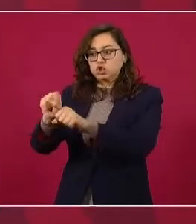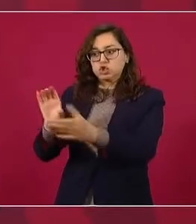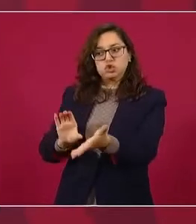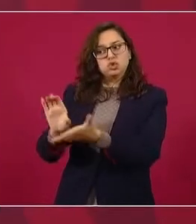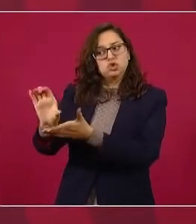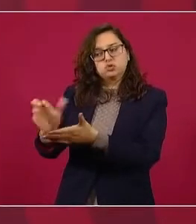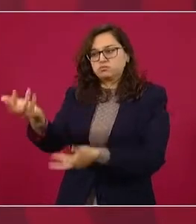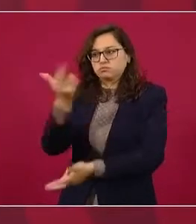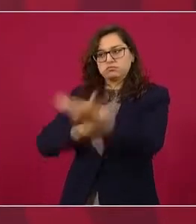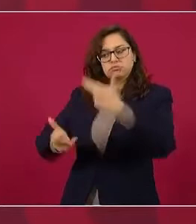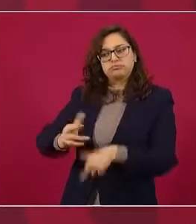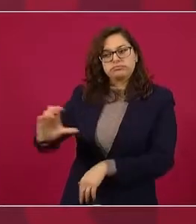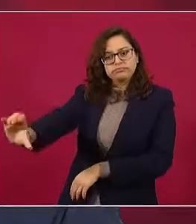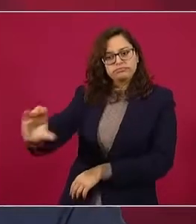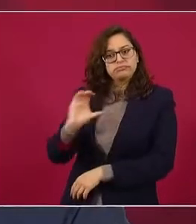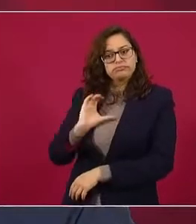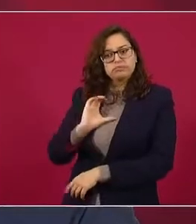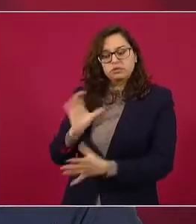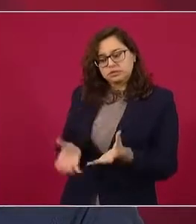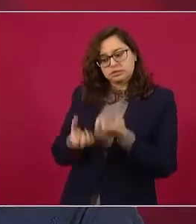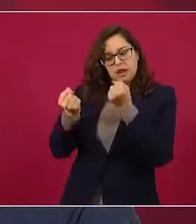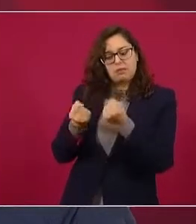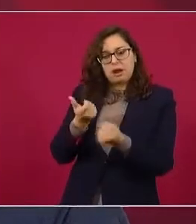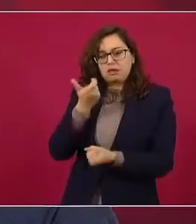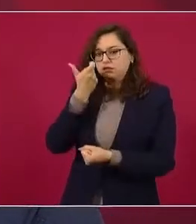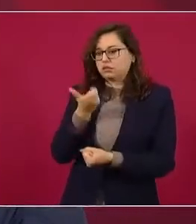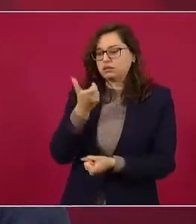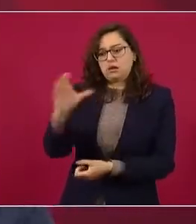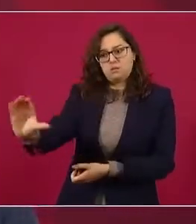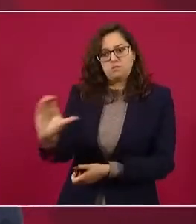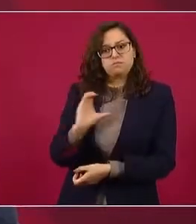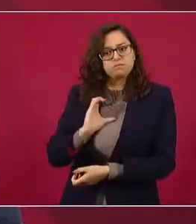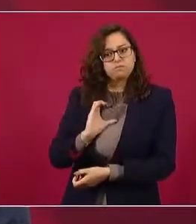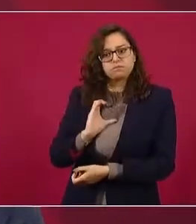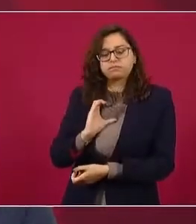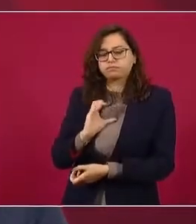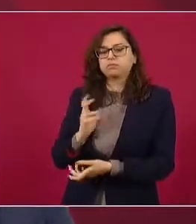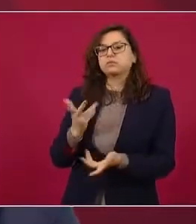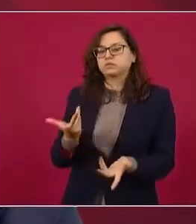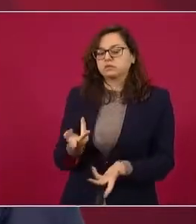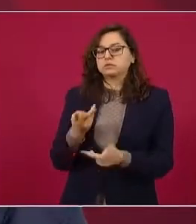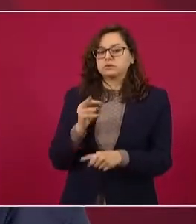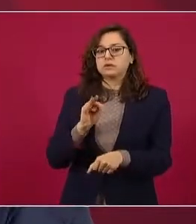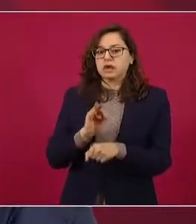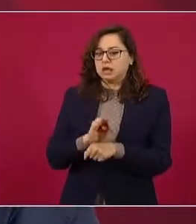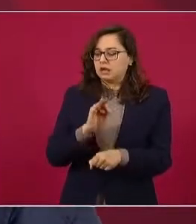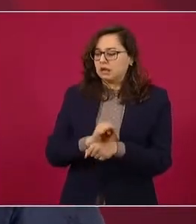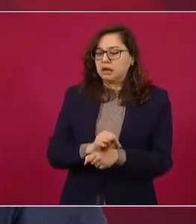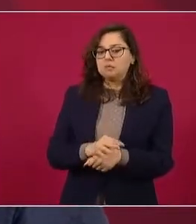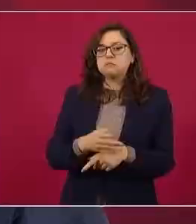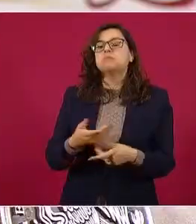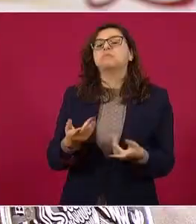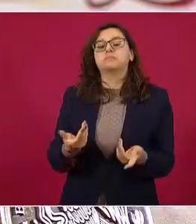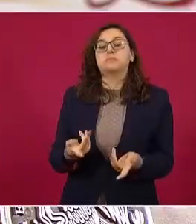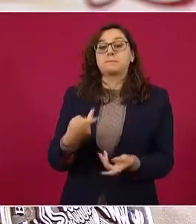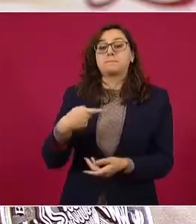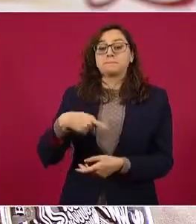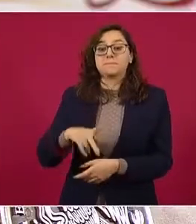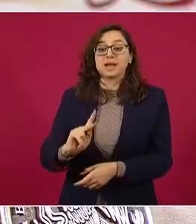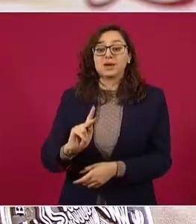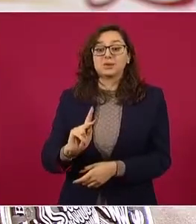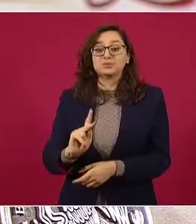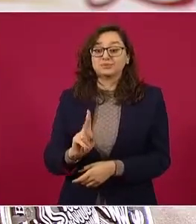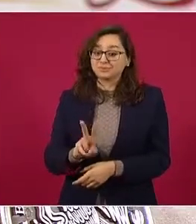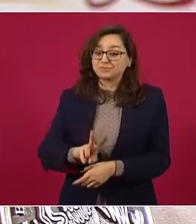las acciones y lo que teníamos respaldando como garantía los trabajos de esa empresa, pero